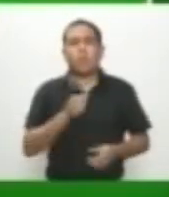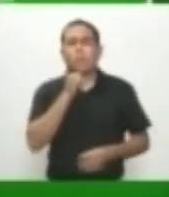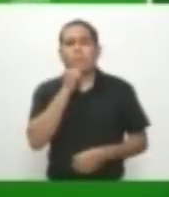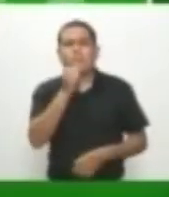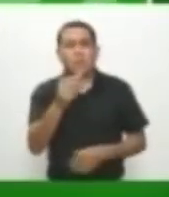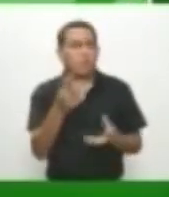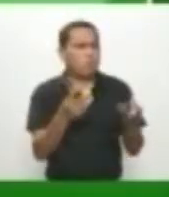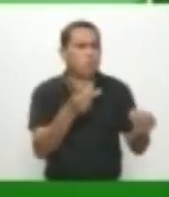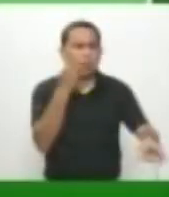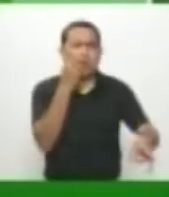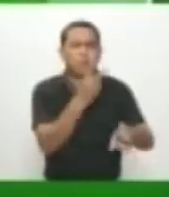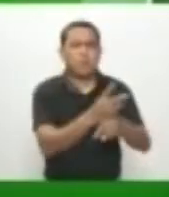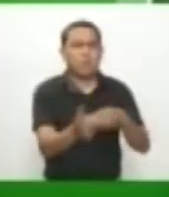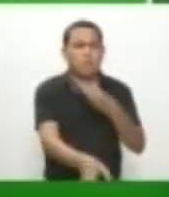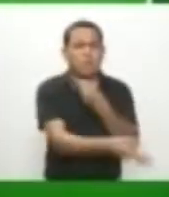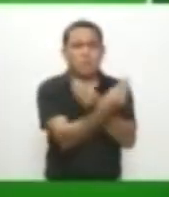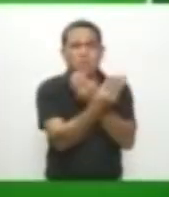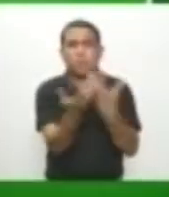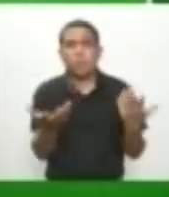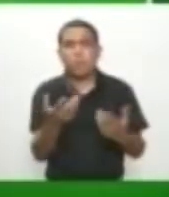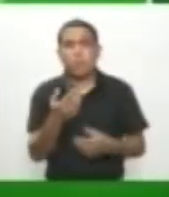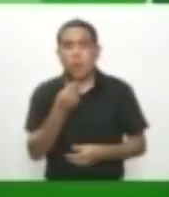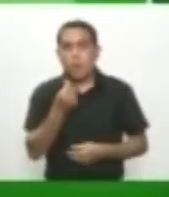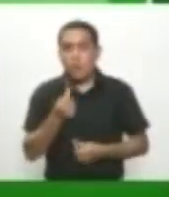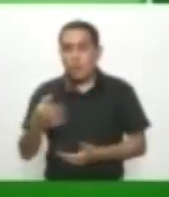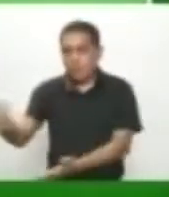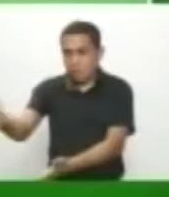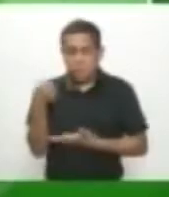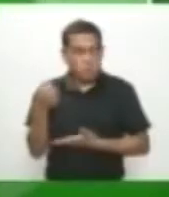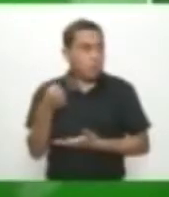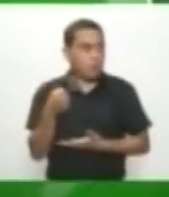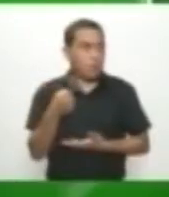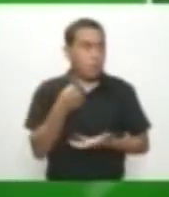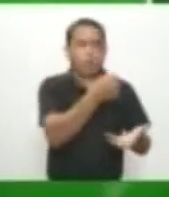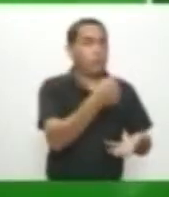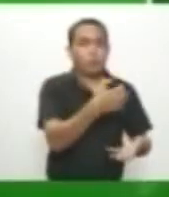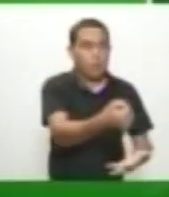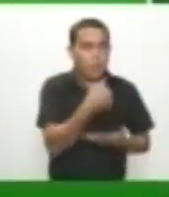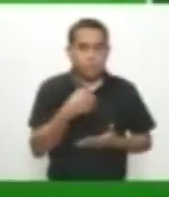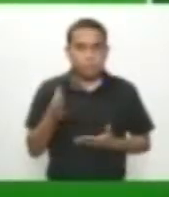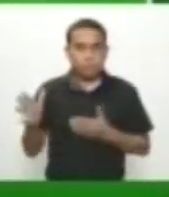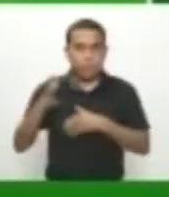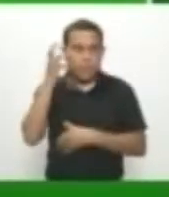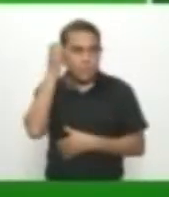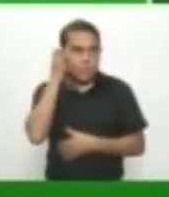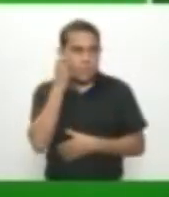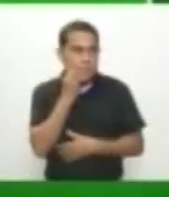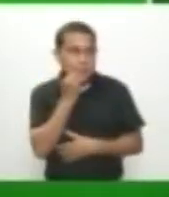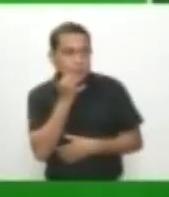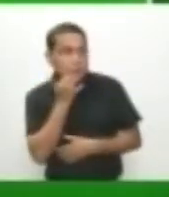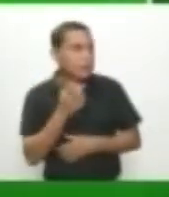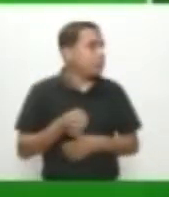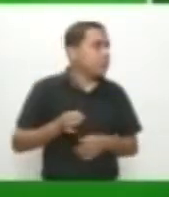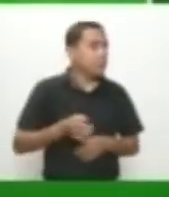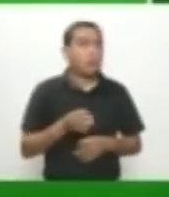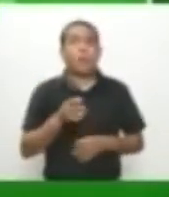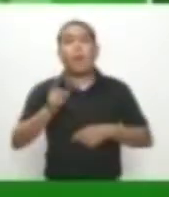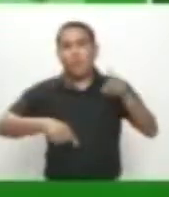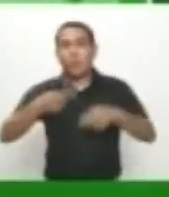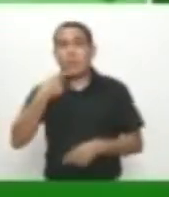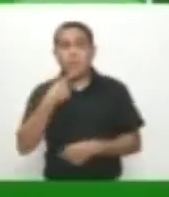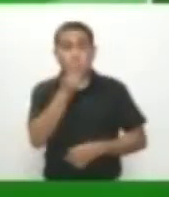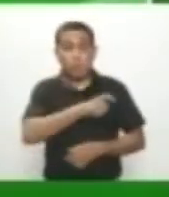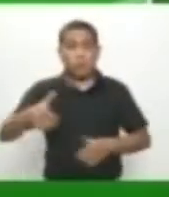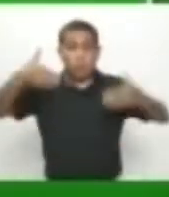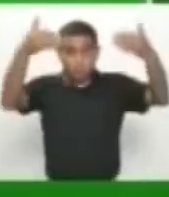o terceros se estén adueñando y apropiando del manejo de las zonas azules. Había dicho la administración que iba a poner gente discapacitada para trabajar,